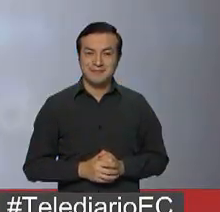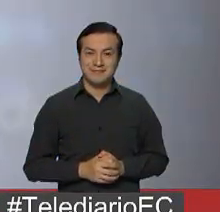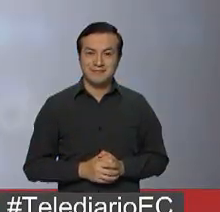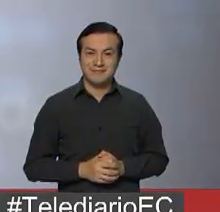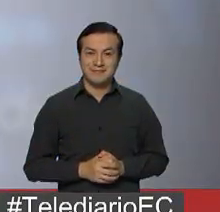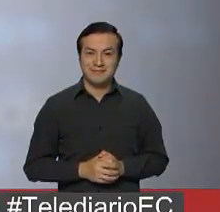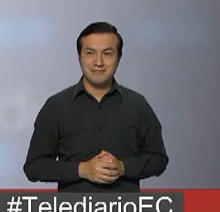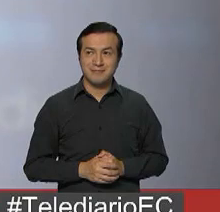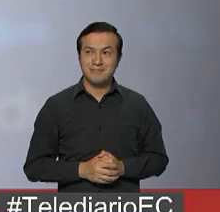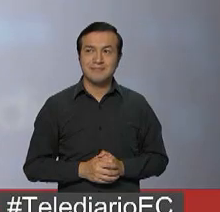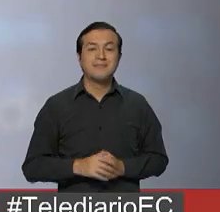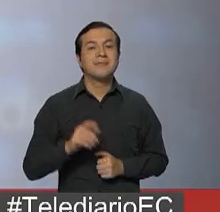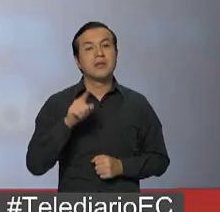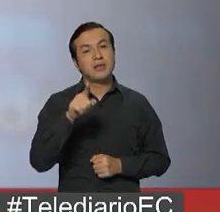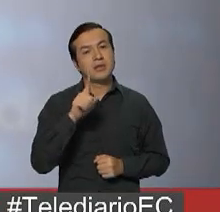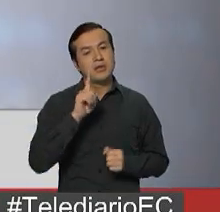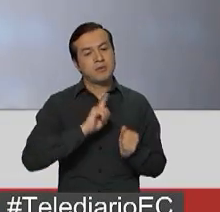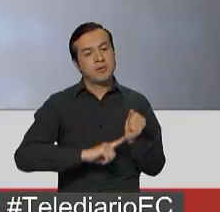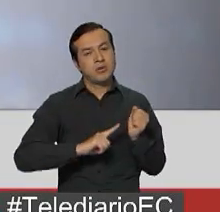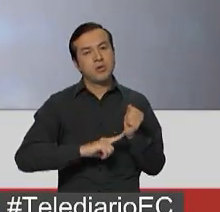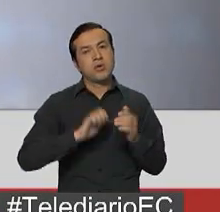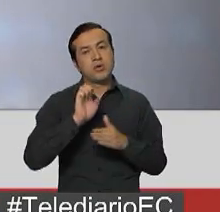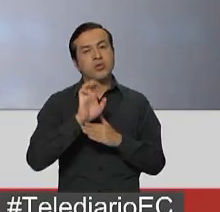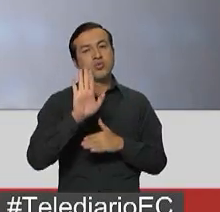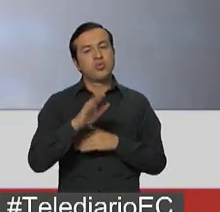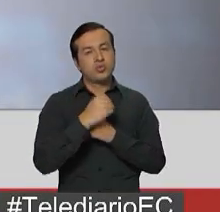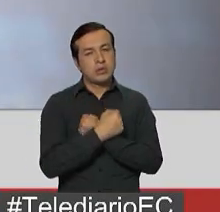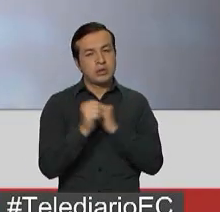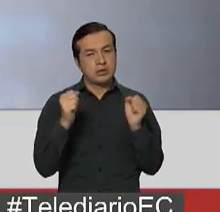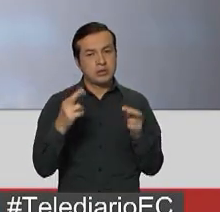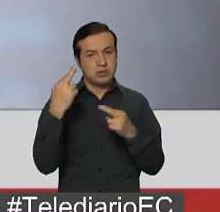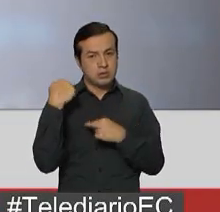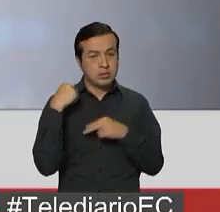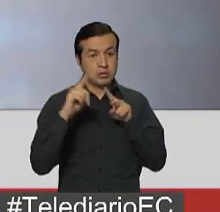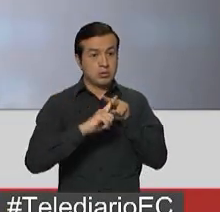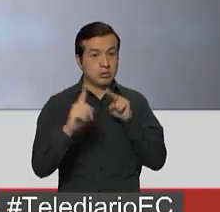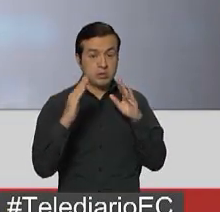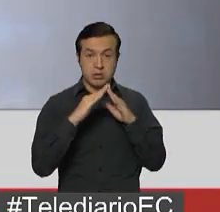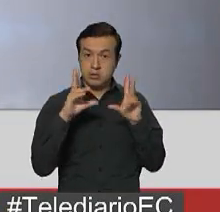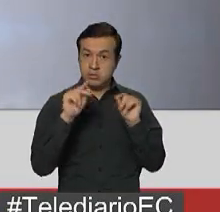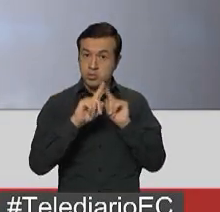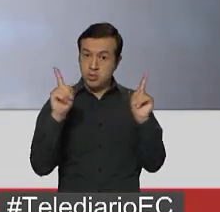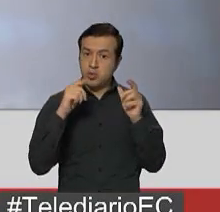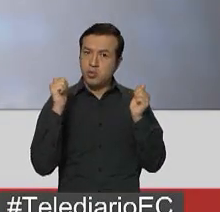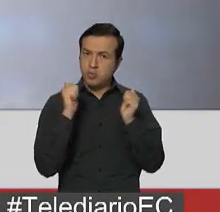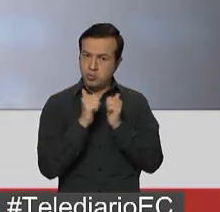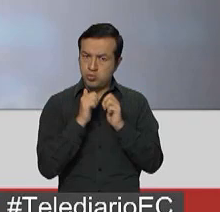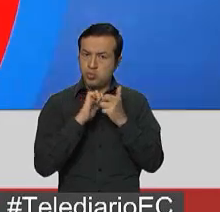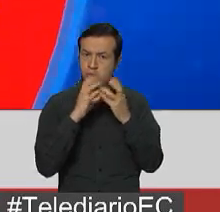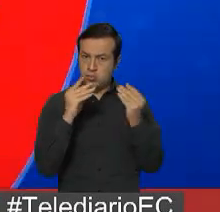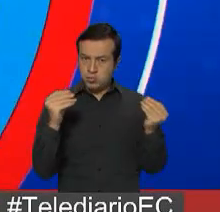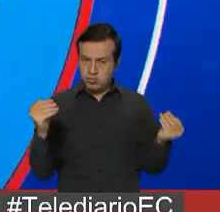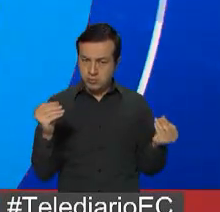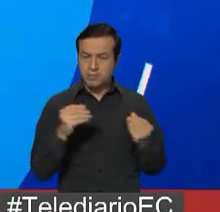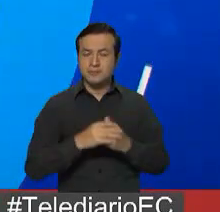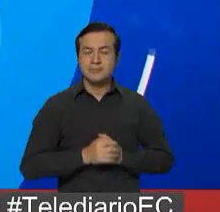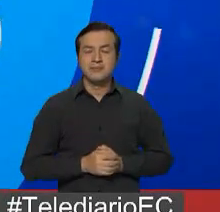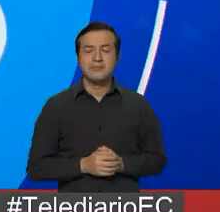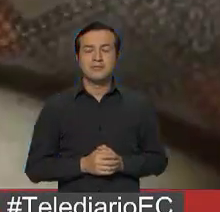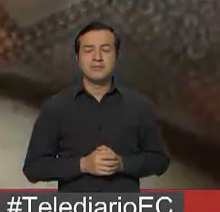tenemos una teoría no quiero decirte que la salvación están tomando no salgamos de casa no saldremos de esto